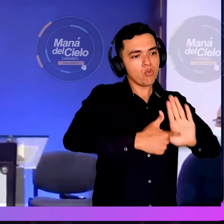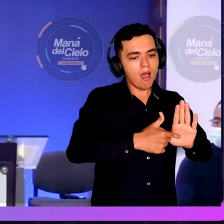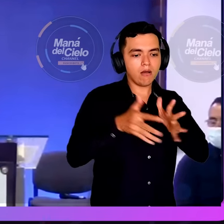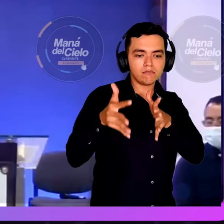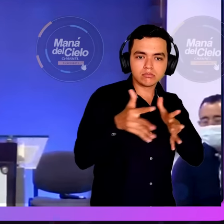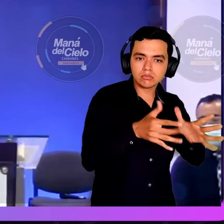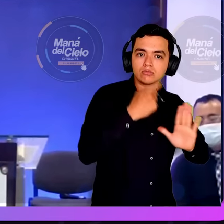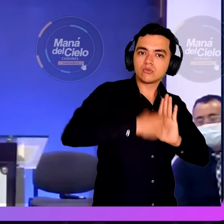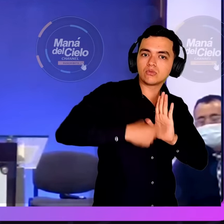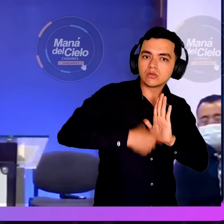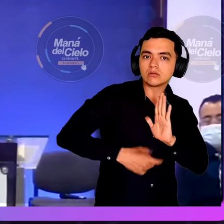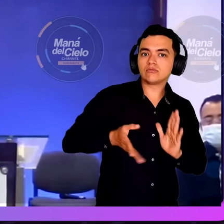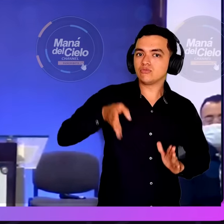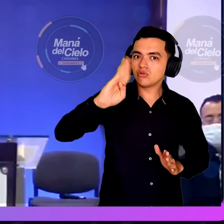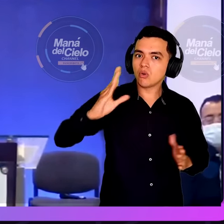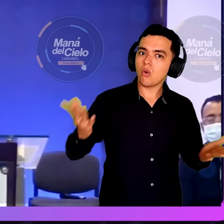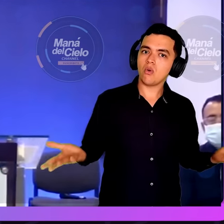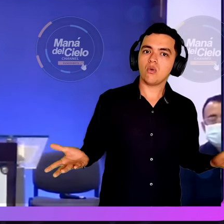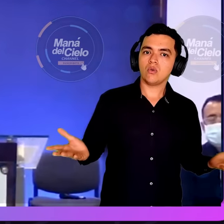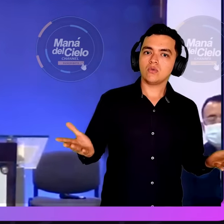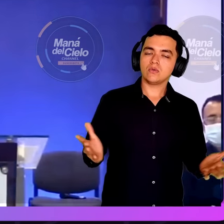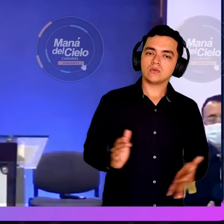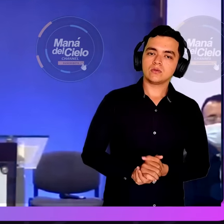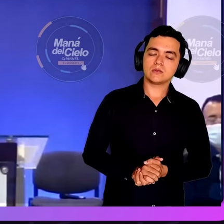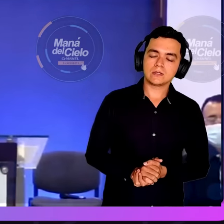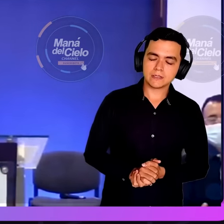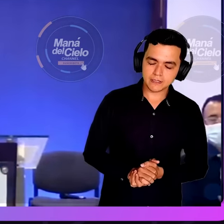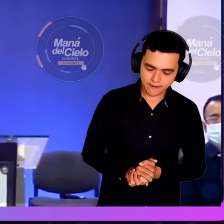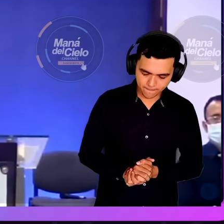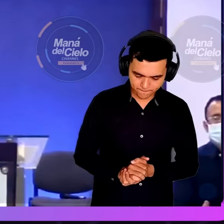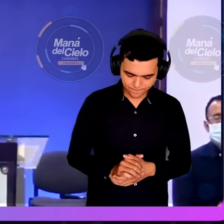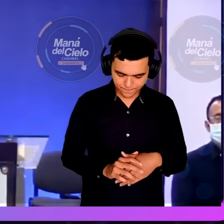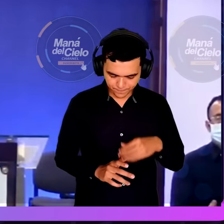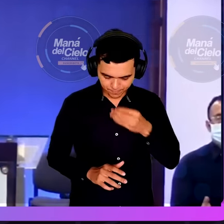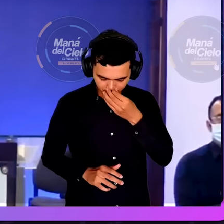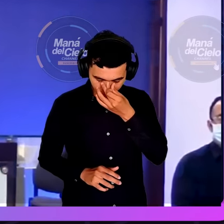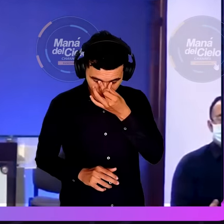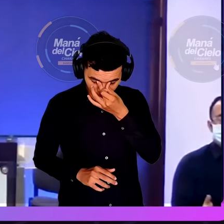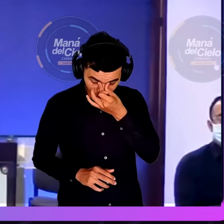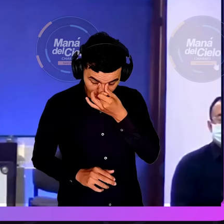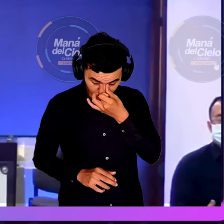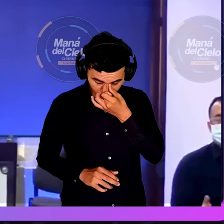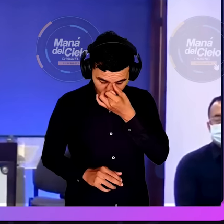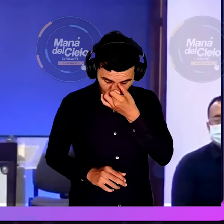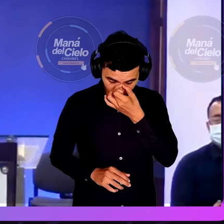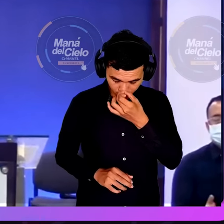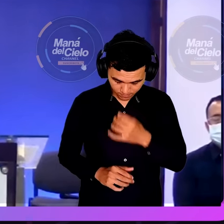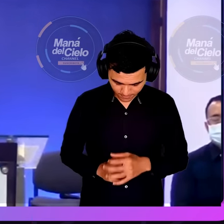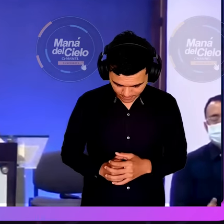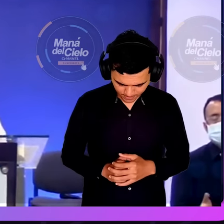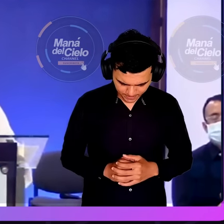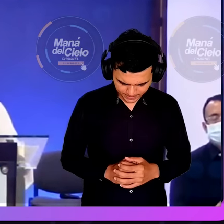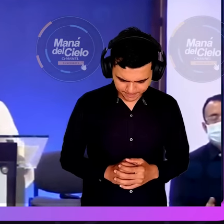iglesia que no solamente sea de culto, sino que su casa también sea un templo para Dios. Aplauda al Señor.